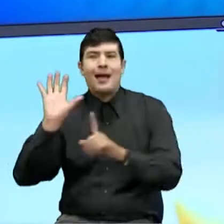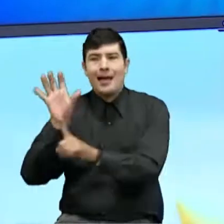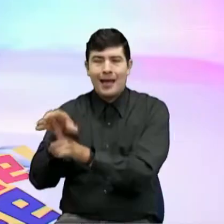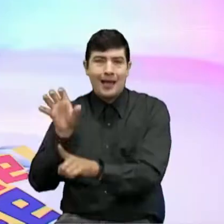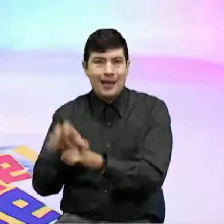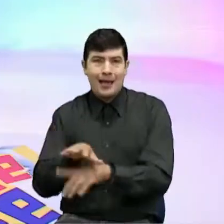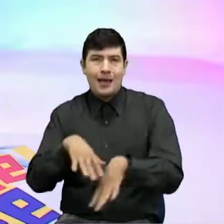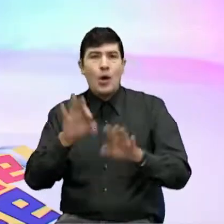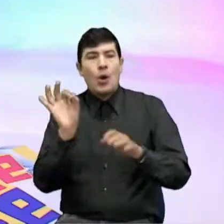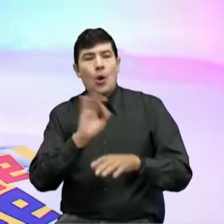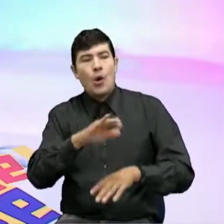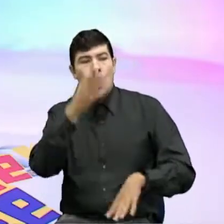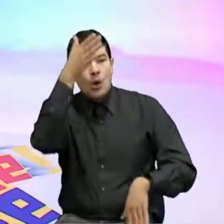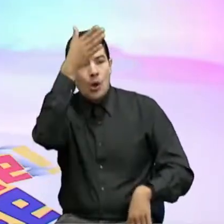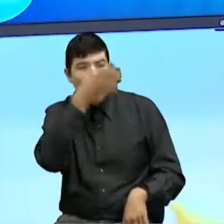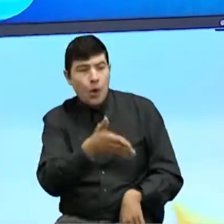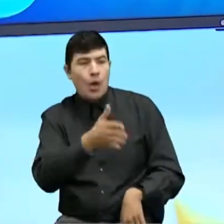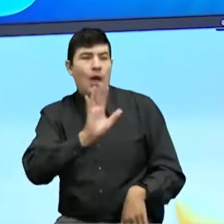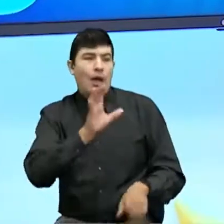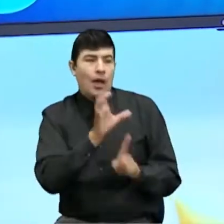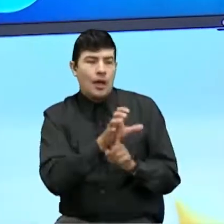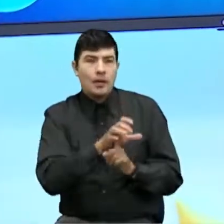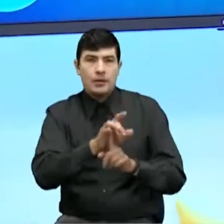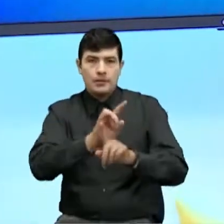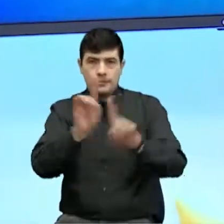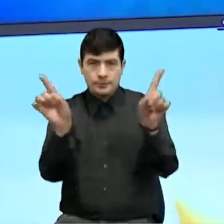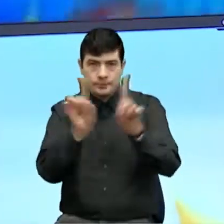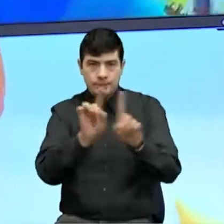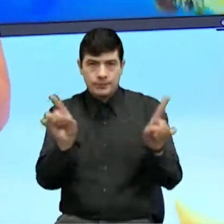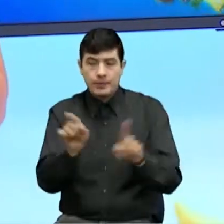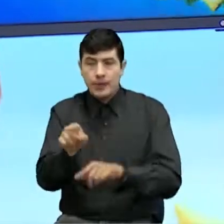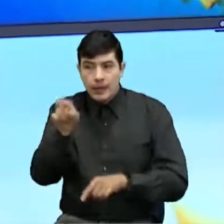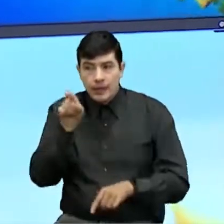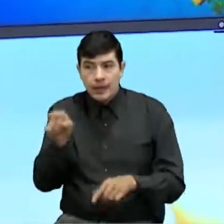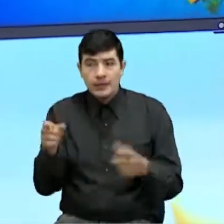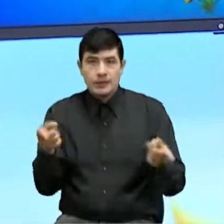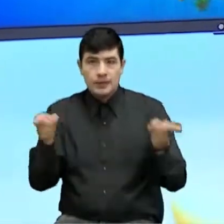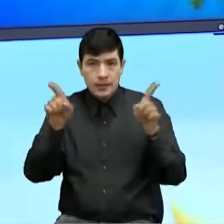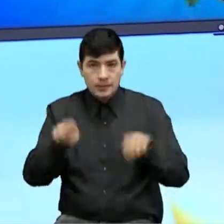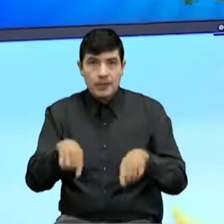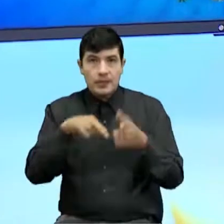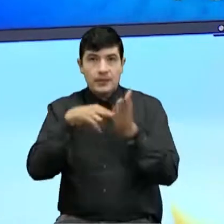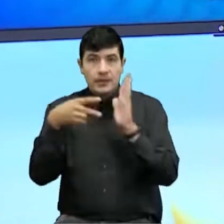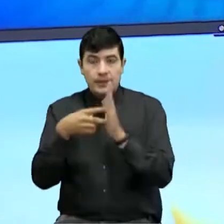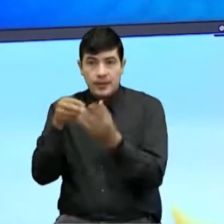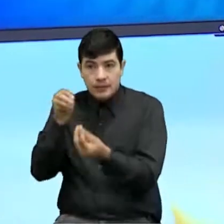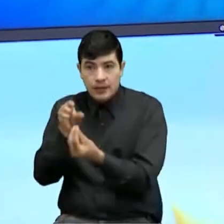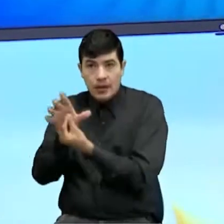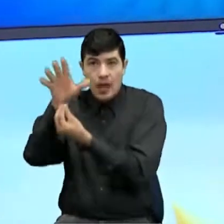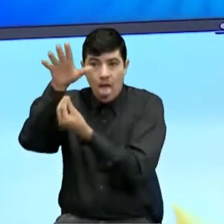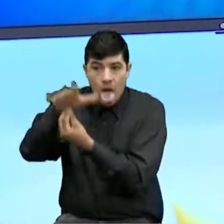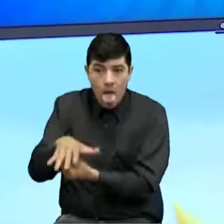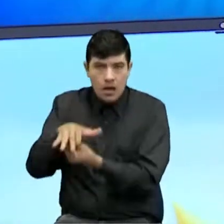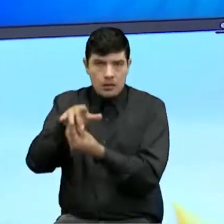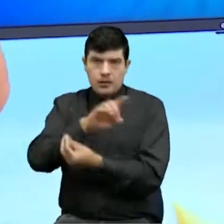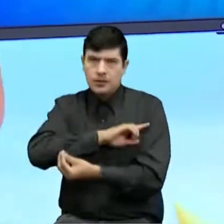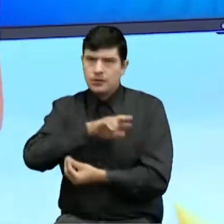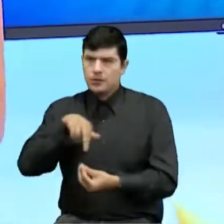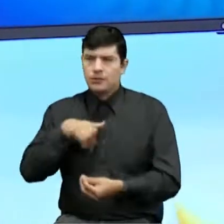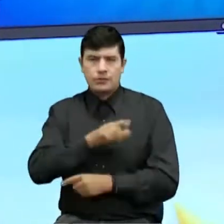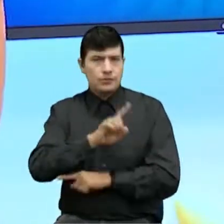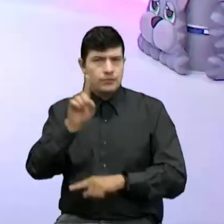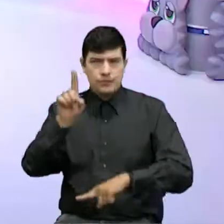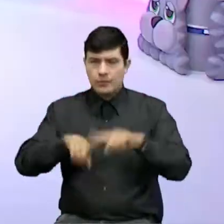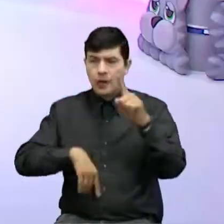molestando. El enano, pero es molestando. No, eso también hace parte del acoso y nosotros no nos podemos prestar para nada de